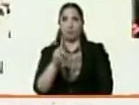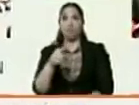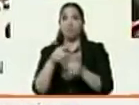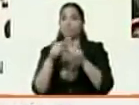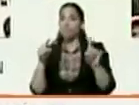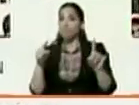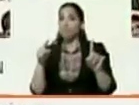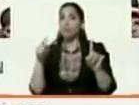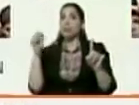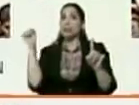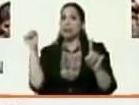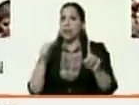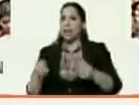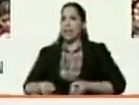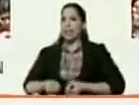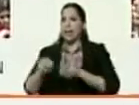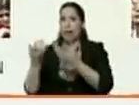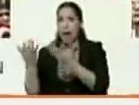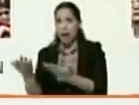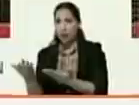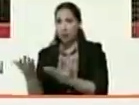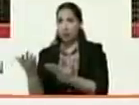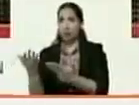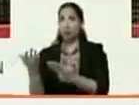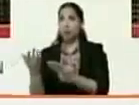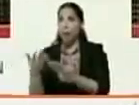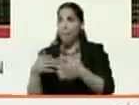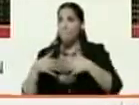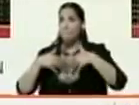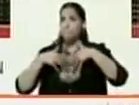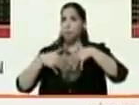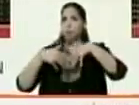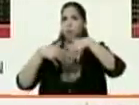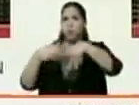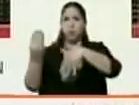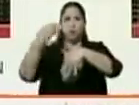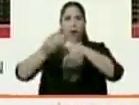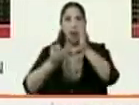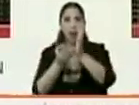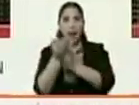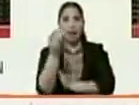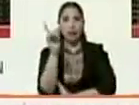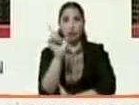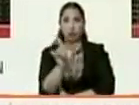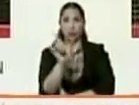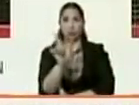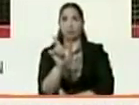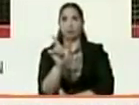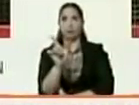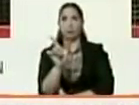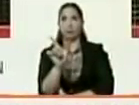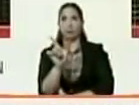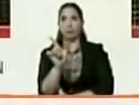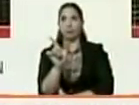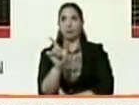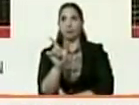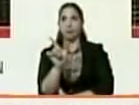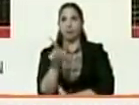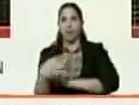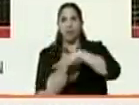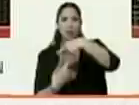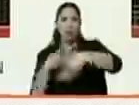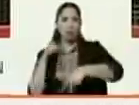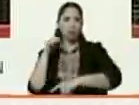si hay que entregarle un premio a la militancia más leal del Partido Socialista Unido de Venezuela y de la